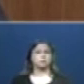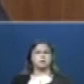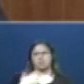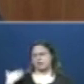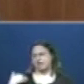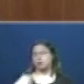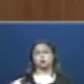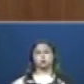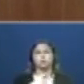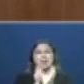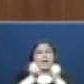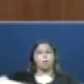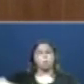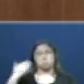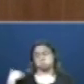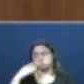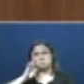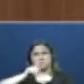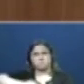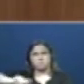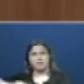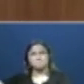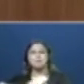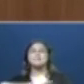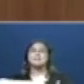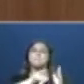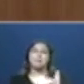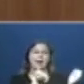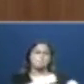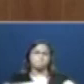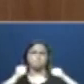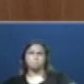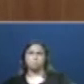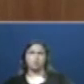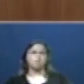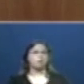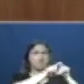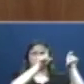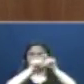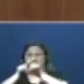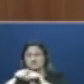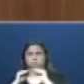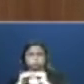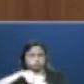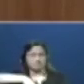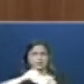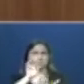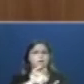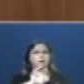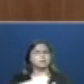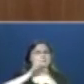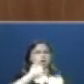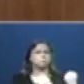últimos meses y los planes industriales aprobados por los distintos fabricantes de automóviles en Castilla y león suponen la